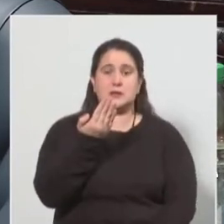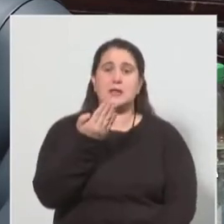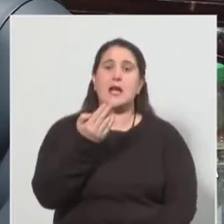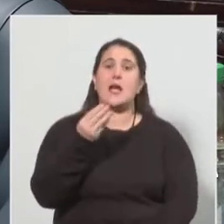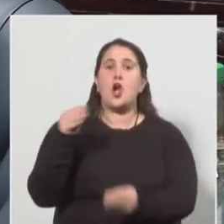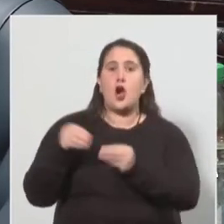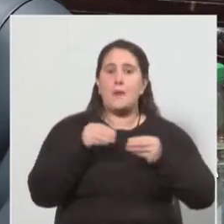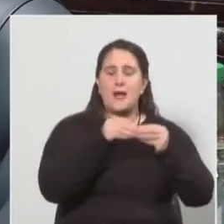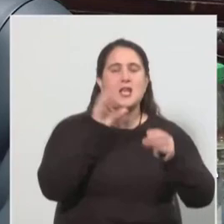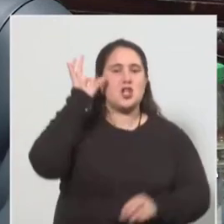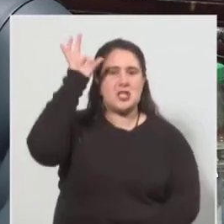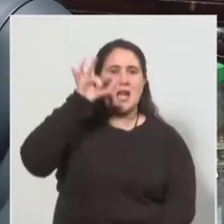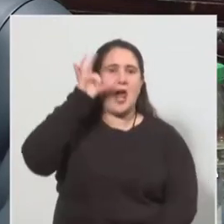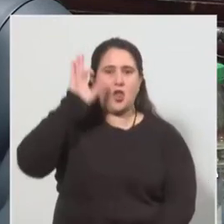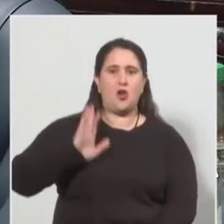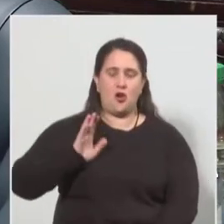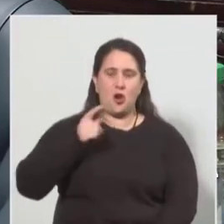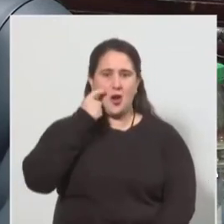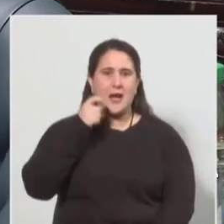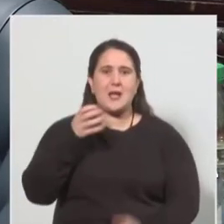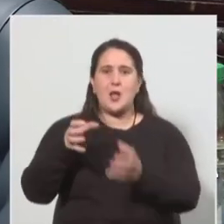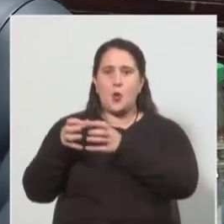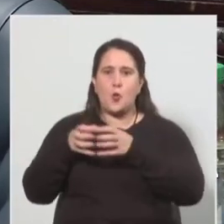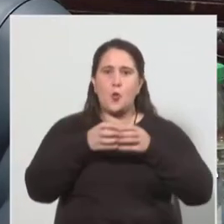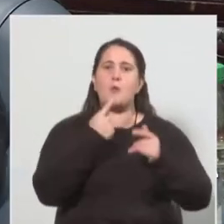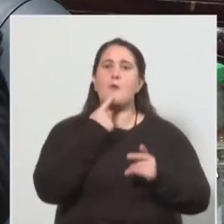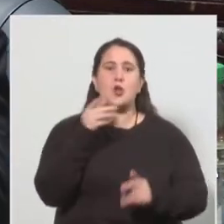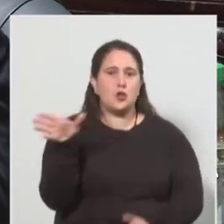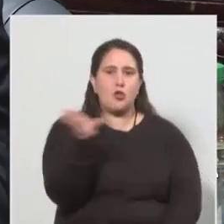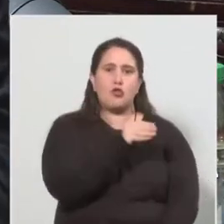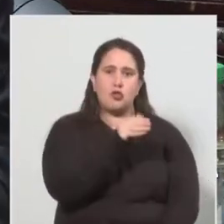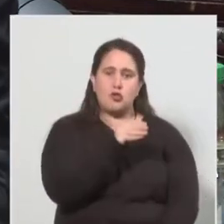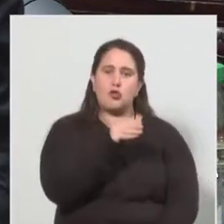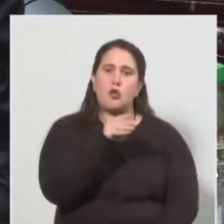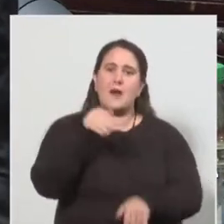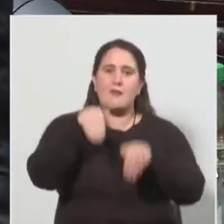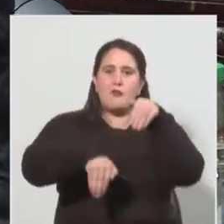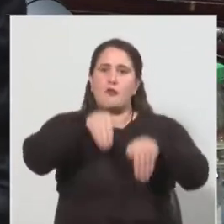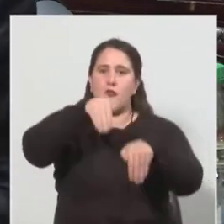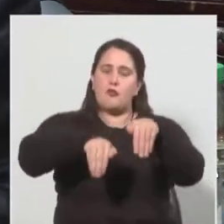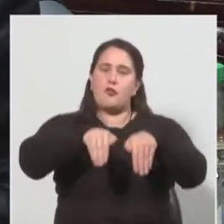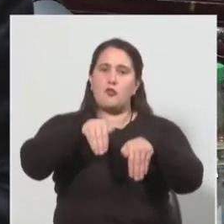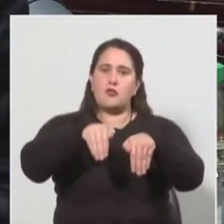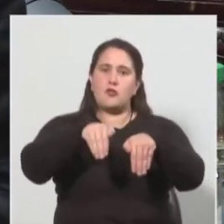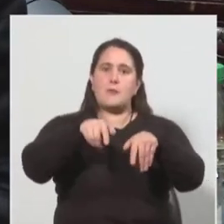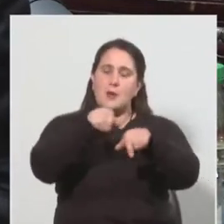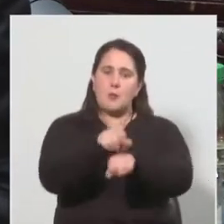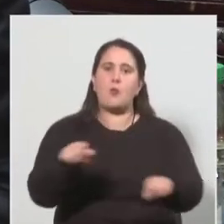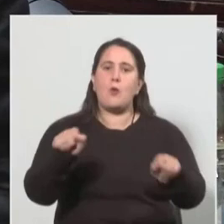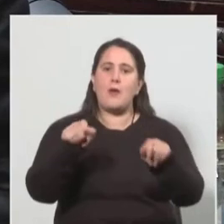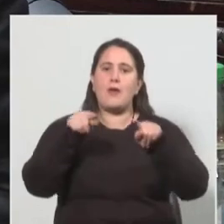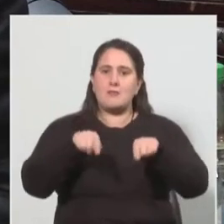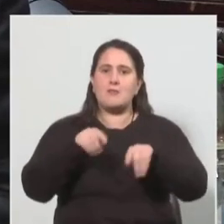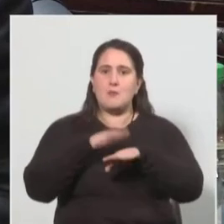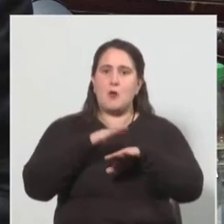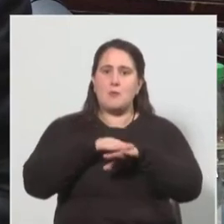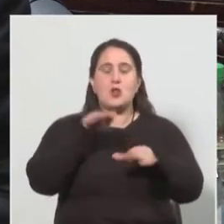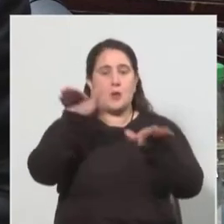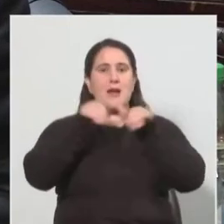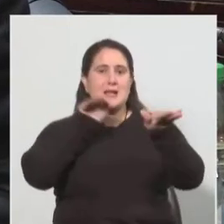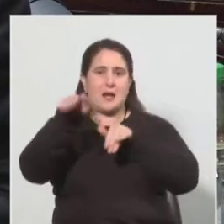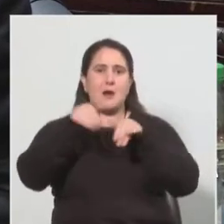colegas senadores y senadoras de todos los partidos que han dado su voto para que esta interpelación haya sido